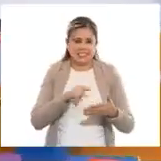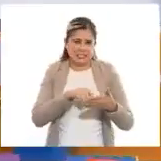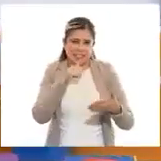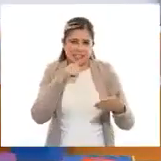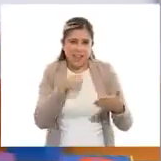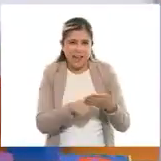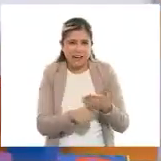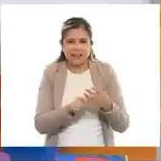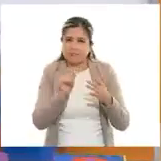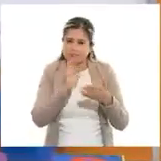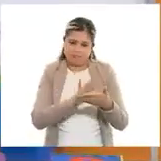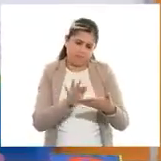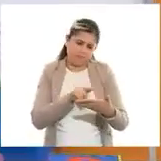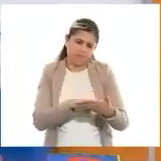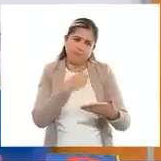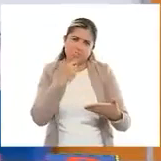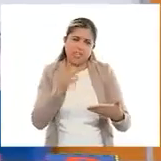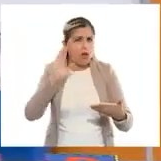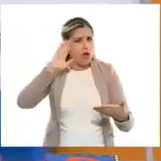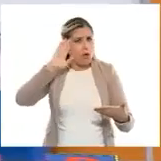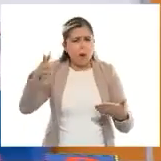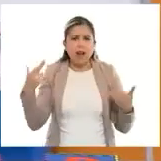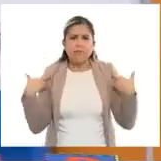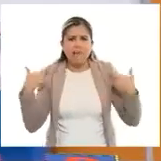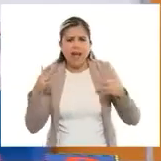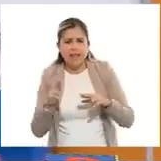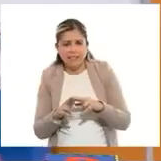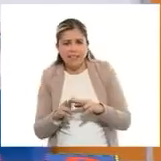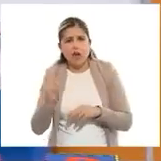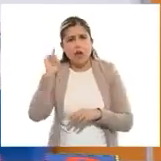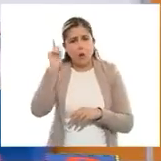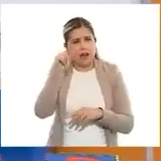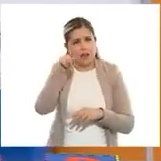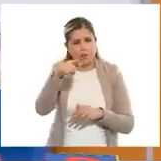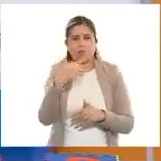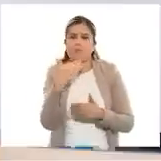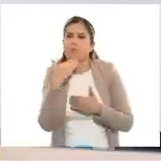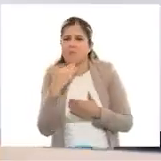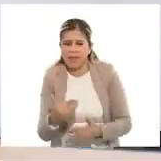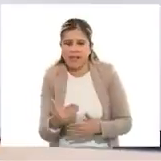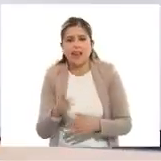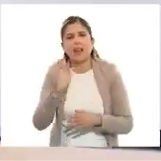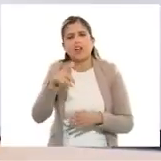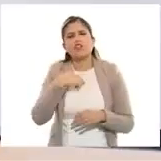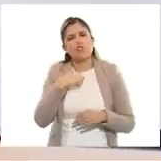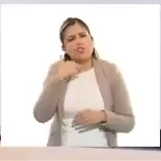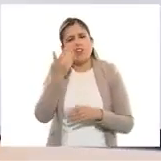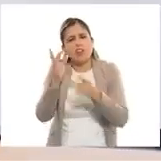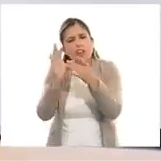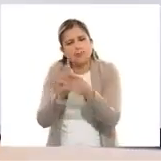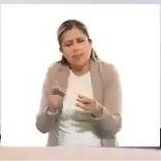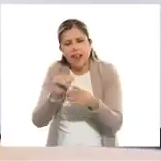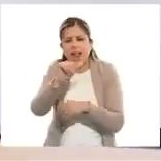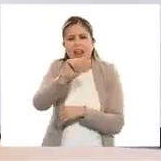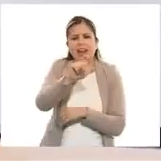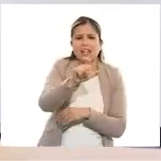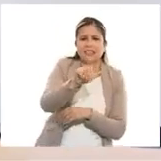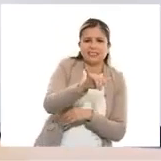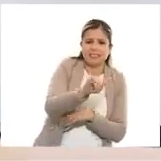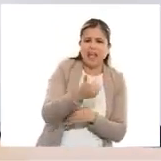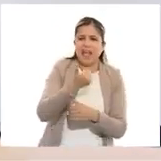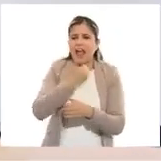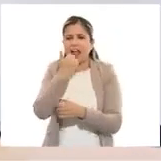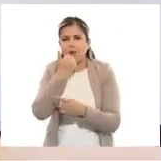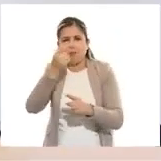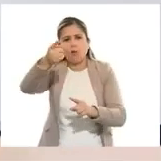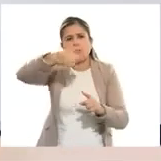que inicia diciendo: hola, maestra, espero que estés muy bien. Quiero compartir con Alexia y con las alumnas y los